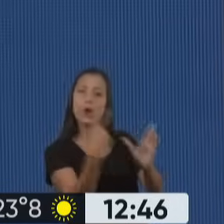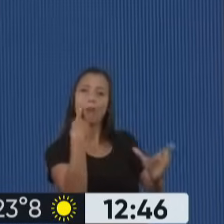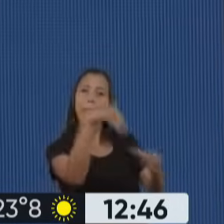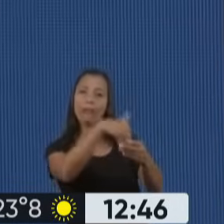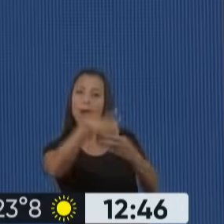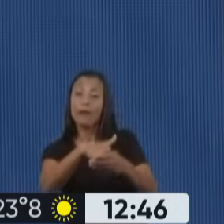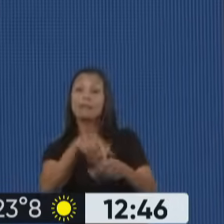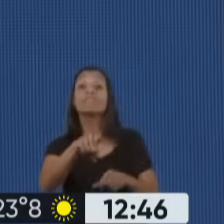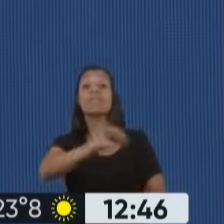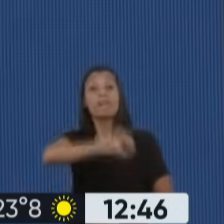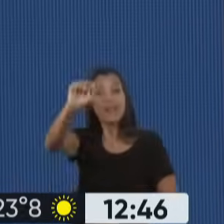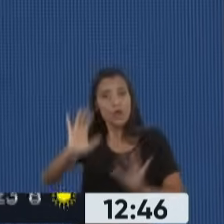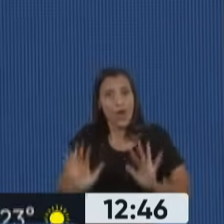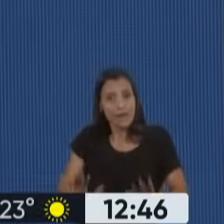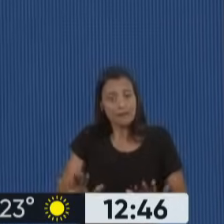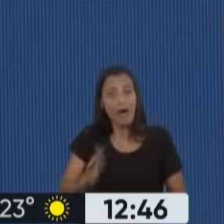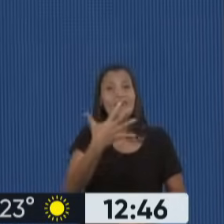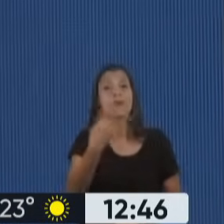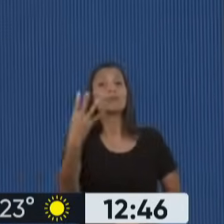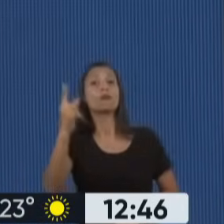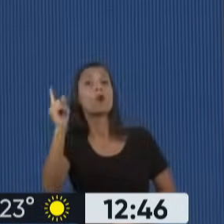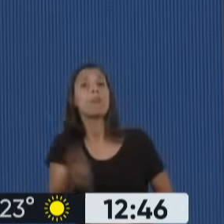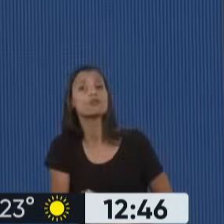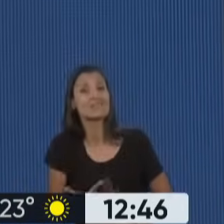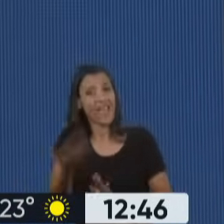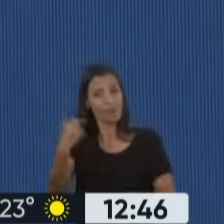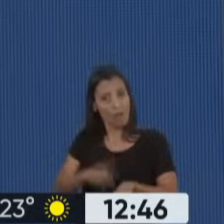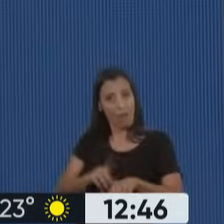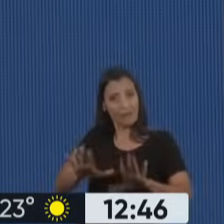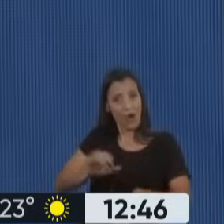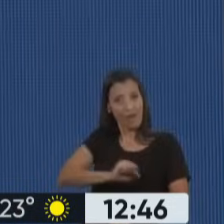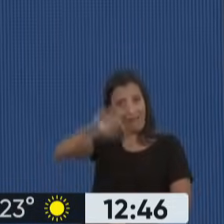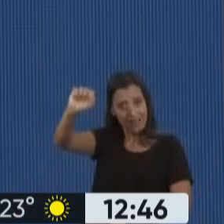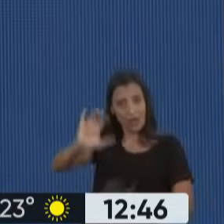Y la inflación que estaba en el 54%,